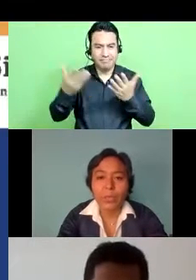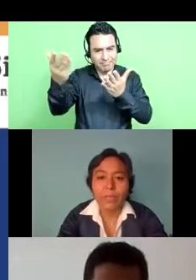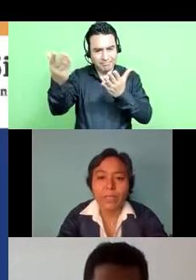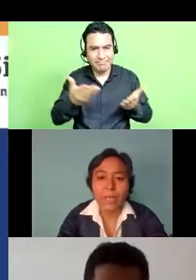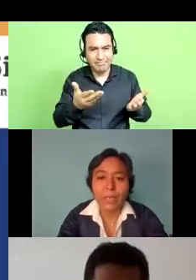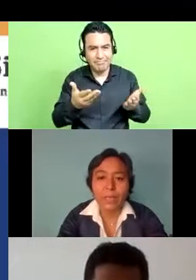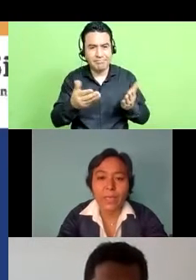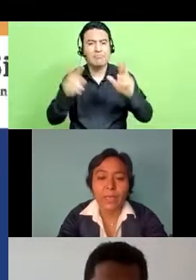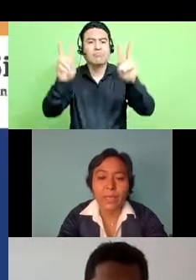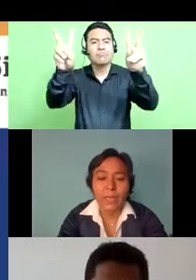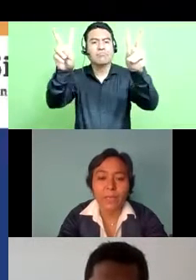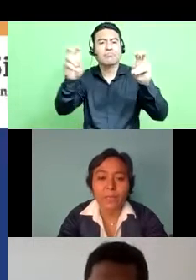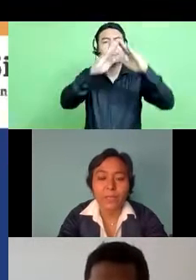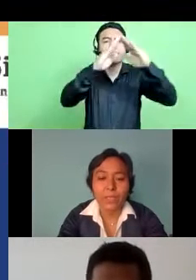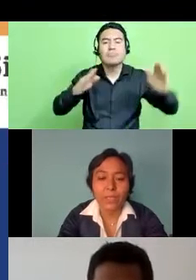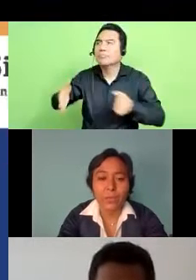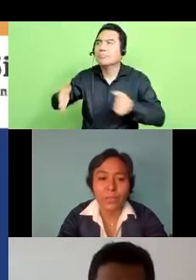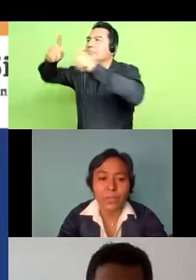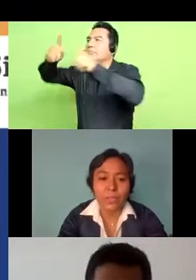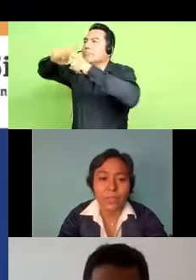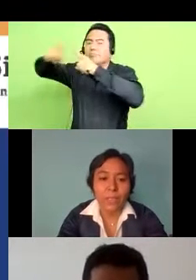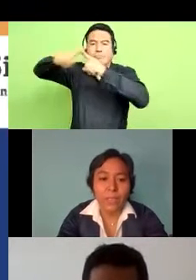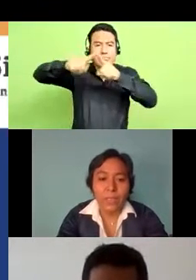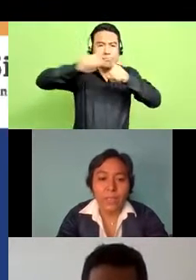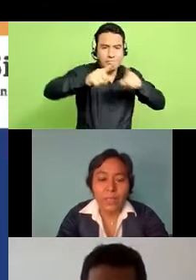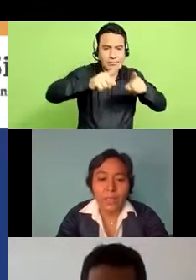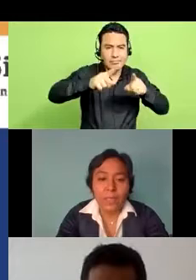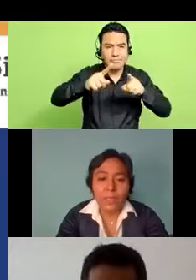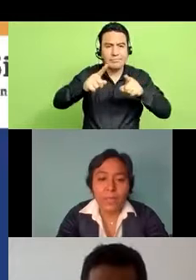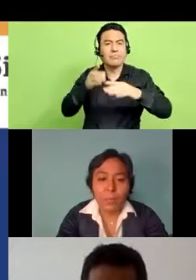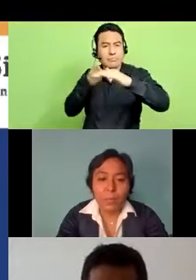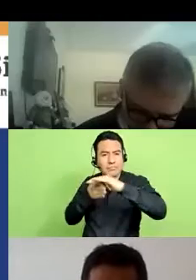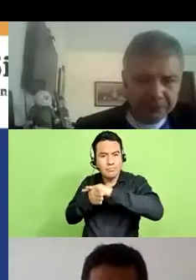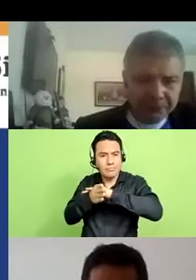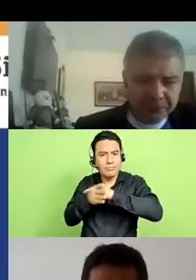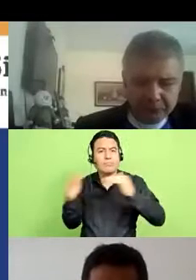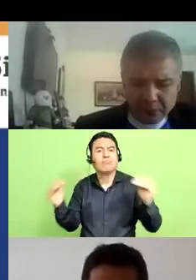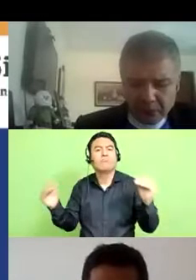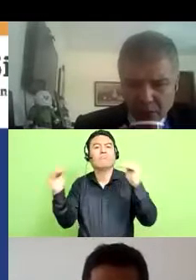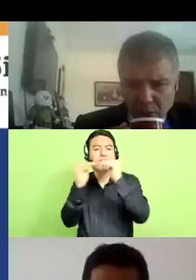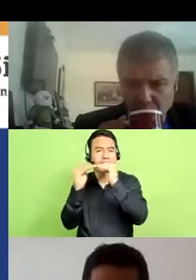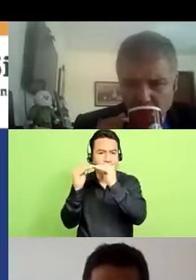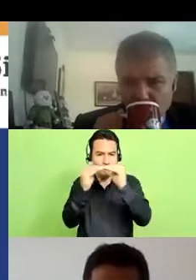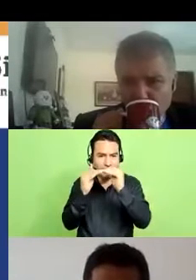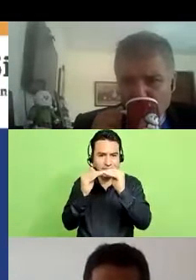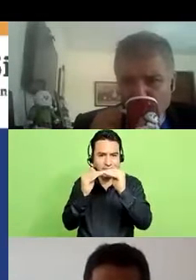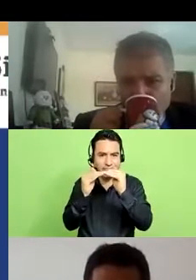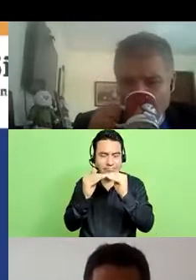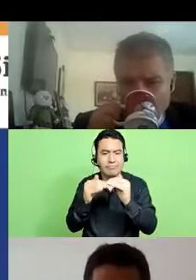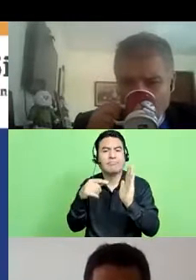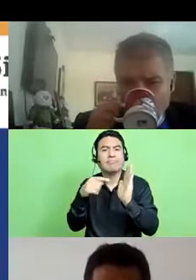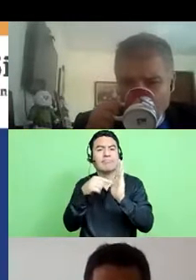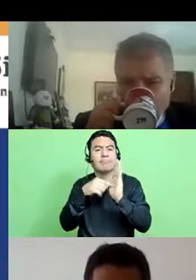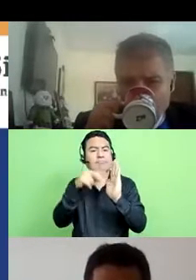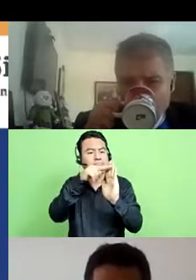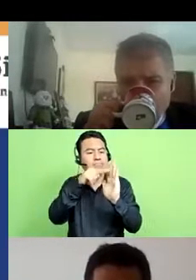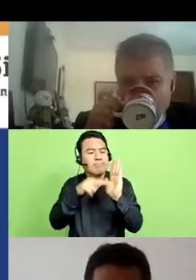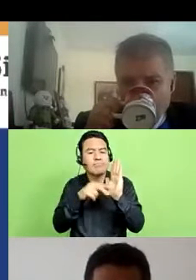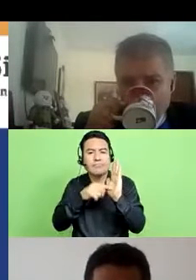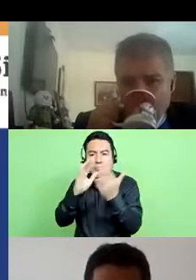universal en las edificaciones esta propuesta de modificación de la norma técnica